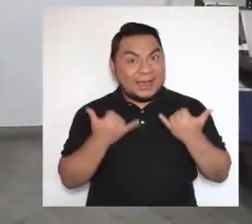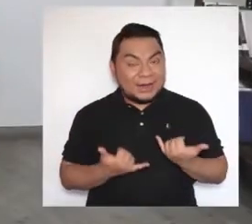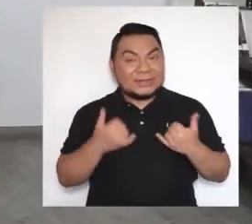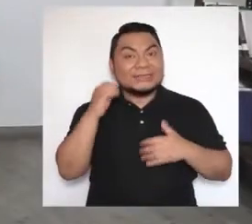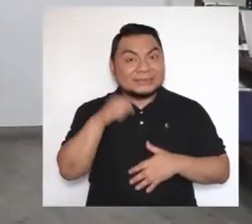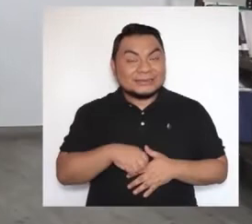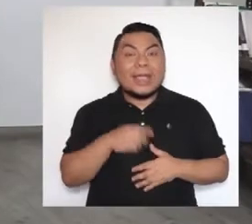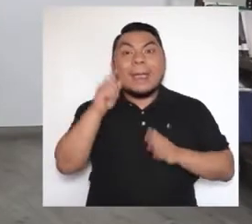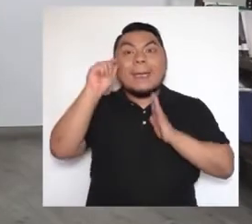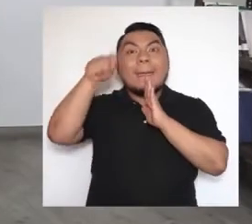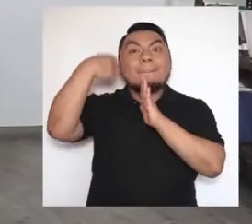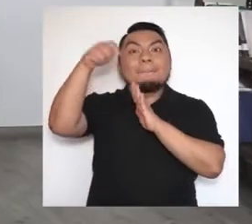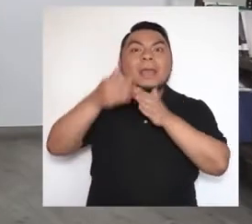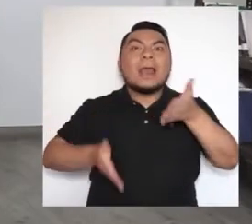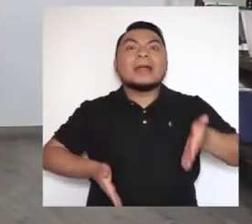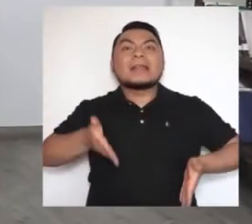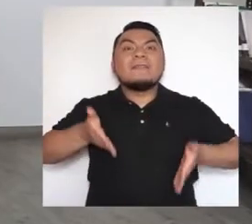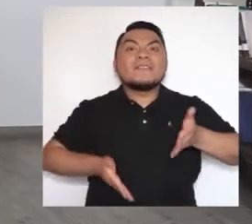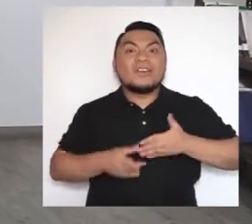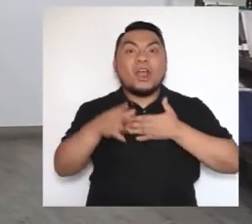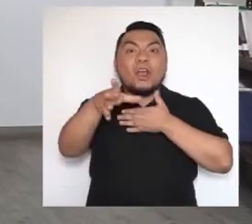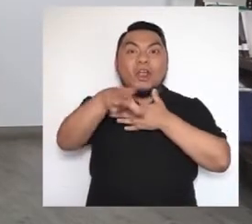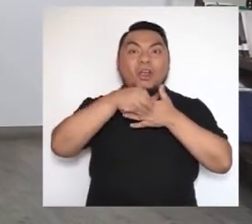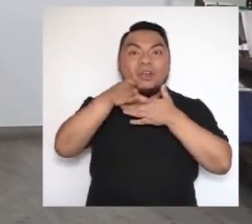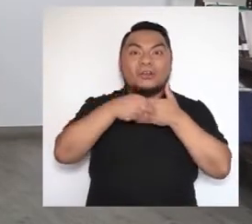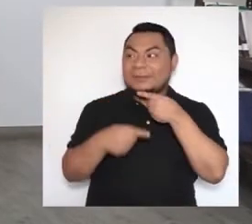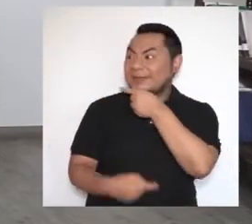Ahora sí, video de robots.